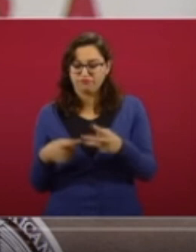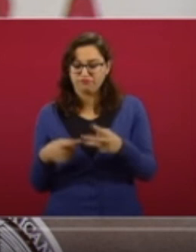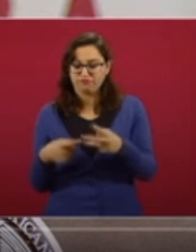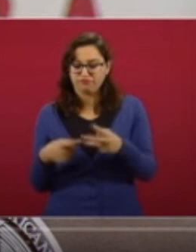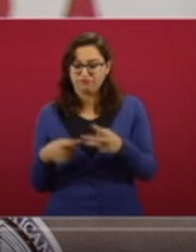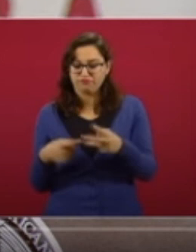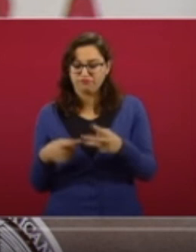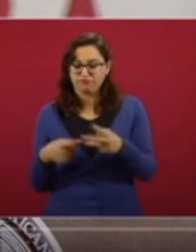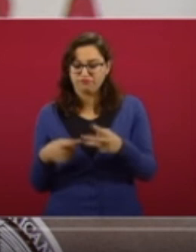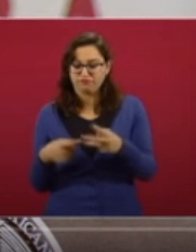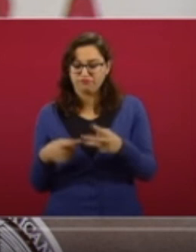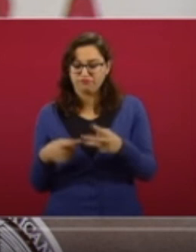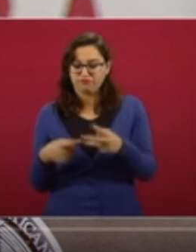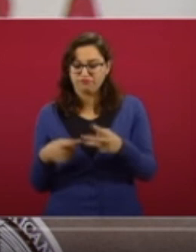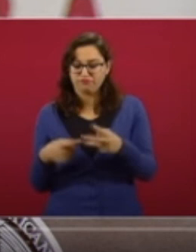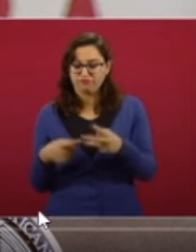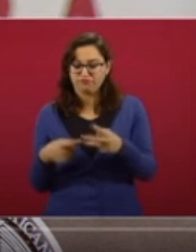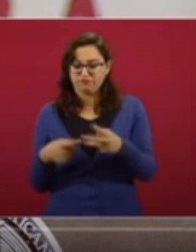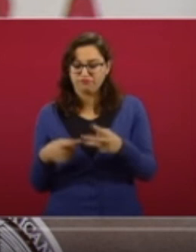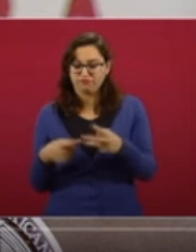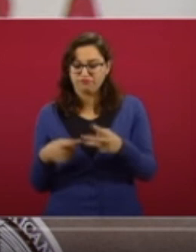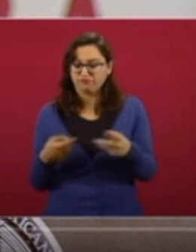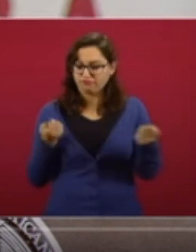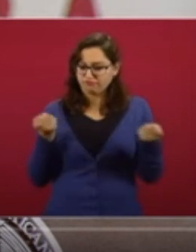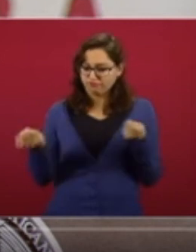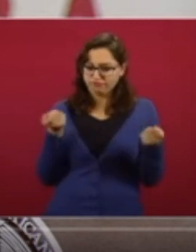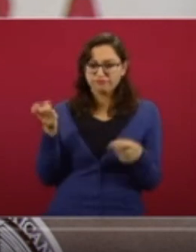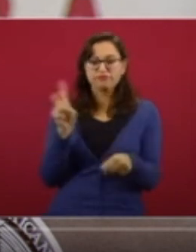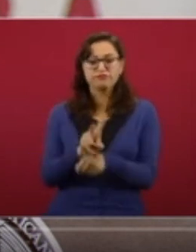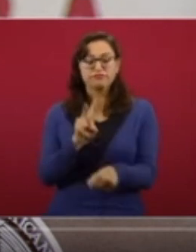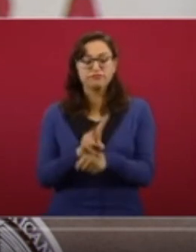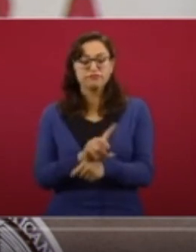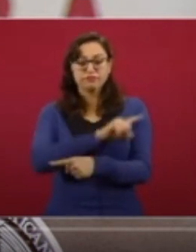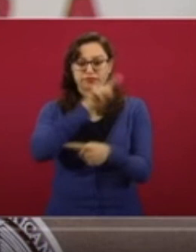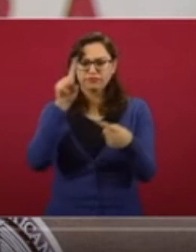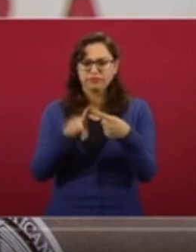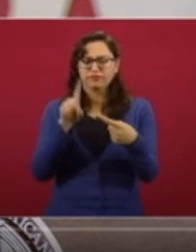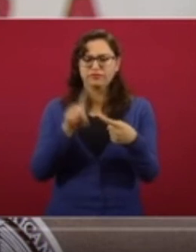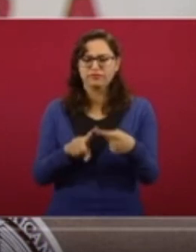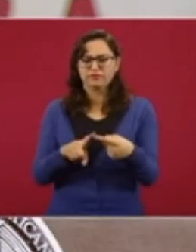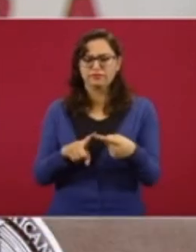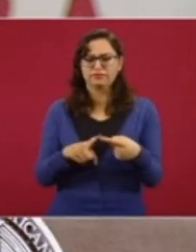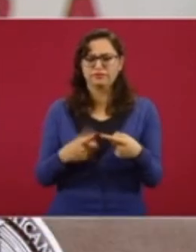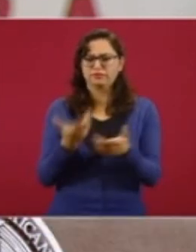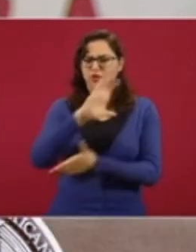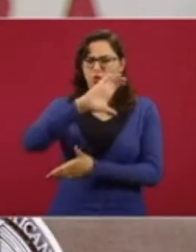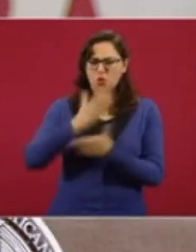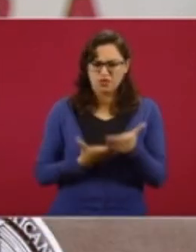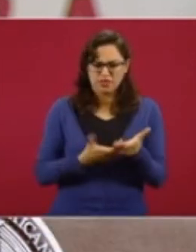perjudicando al trabajador que se va a hacer aquí lo tenemos es la subcontratación de personal